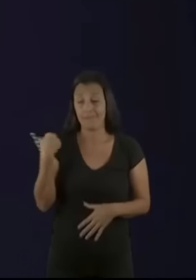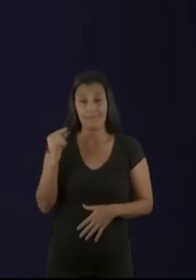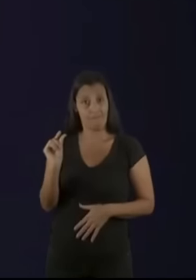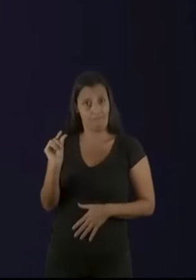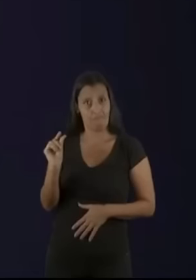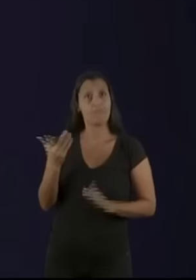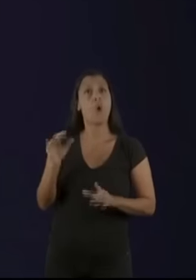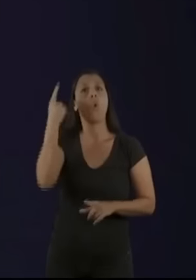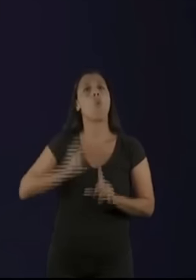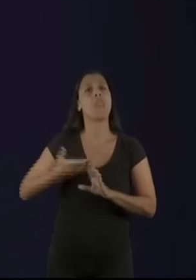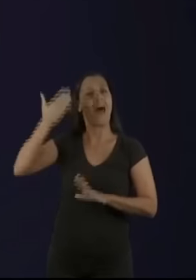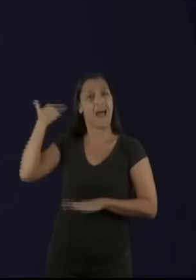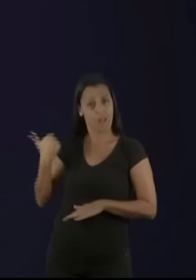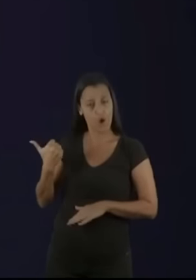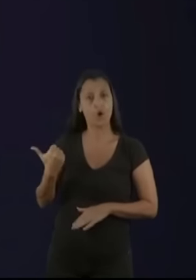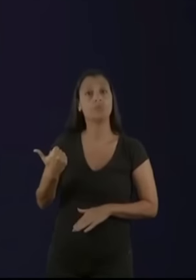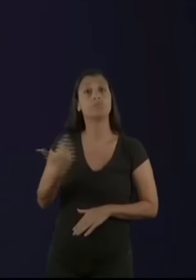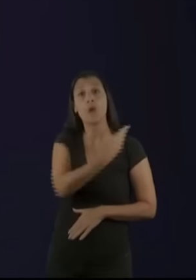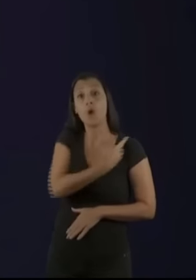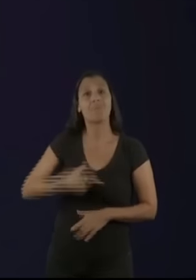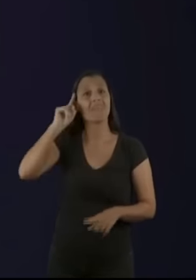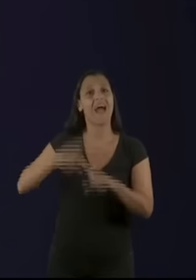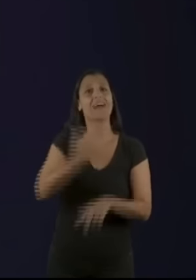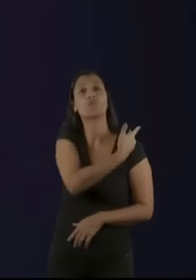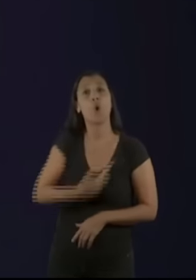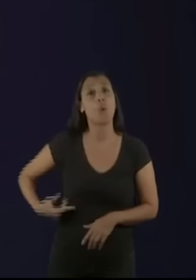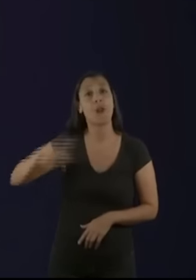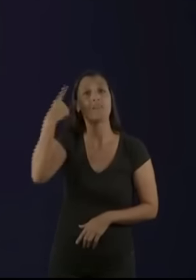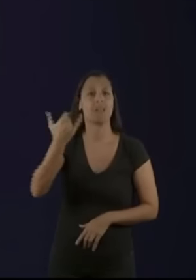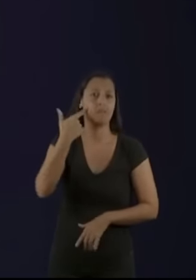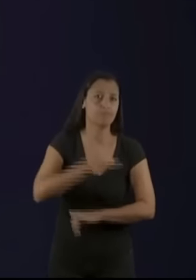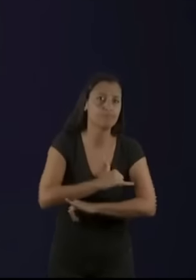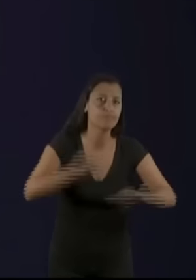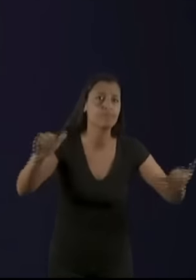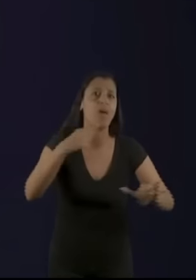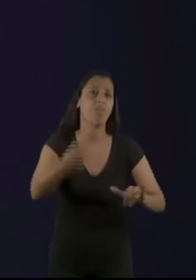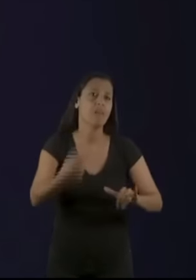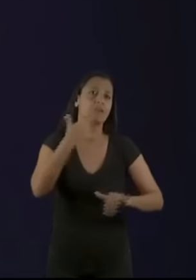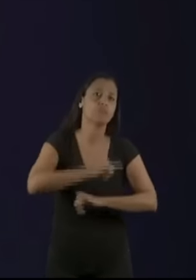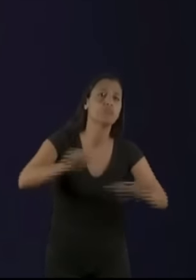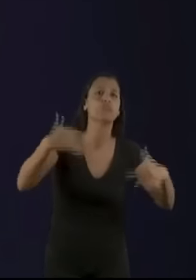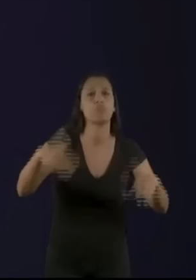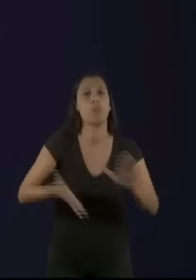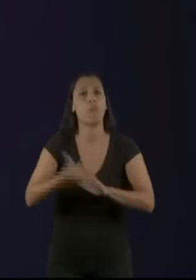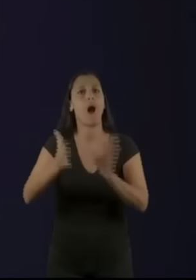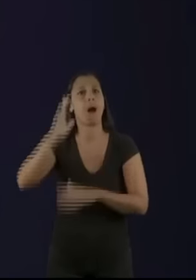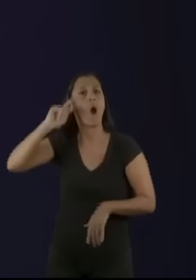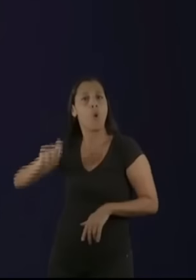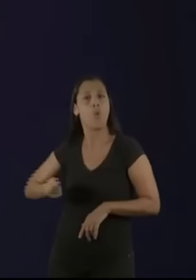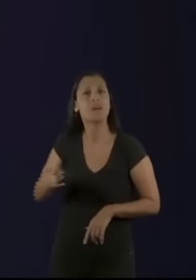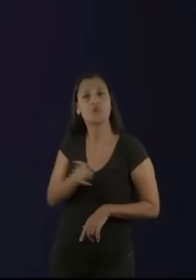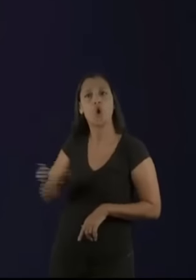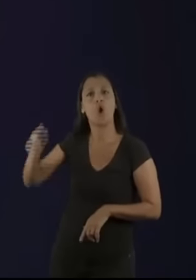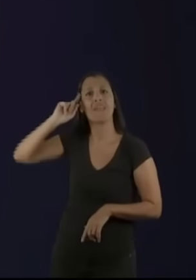un año atrás el gobierno nacional anunciaba con bombos y platillos el juicio a la Corte Suprema de